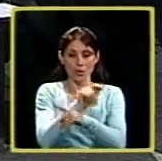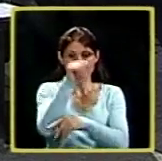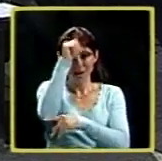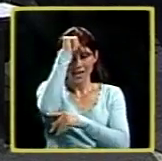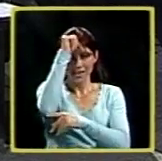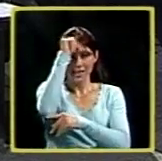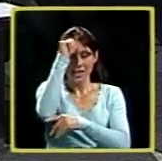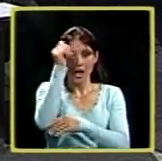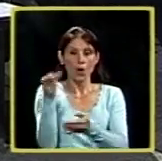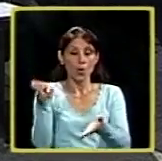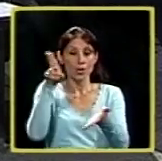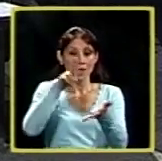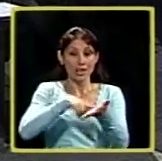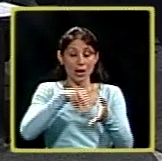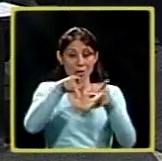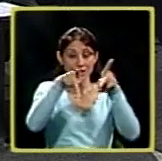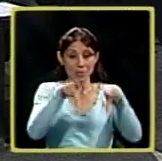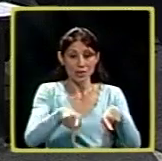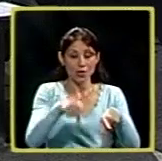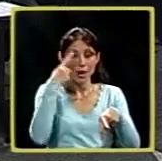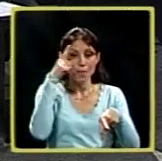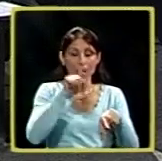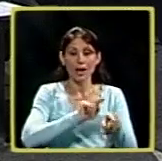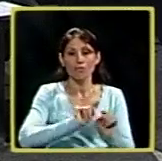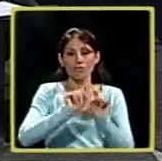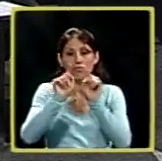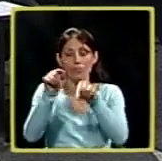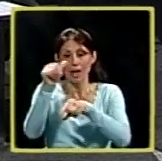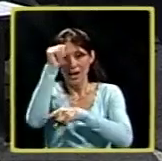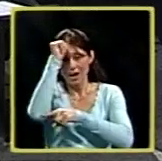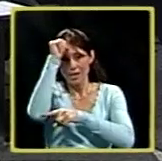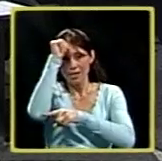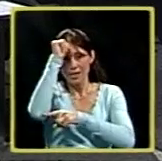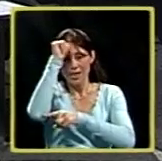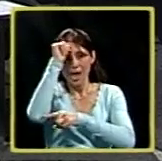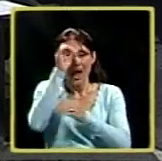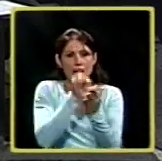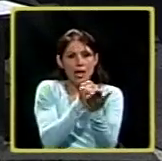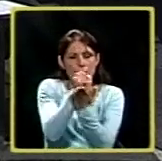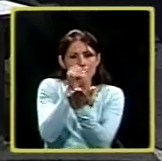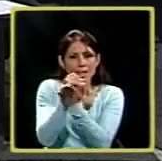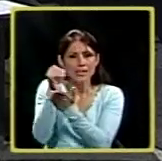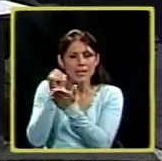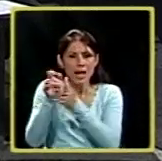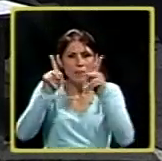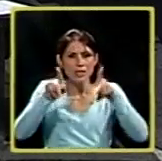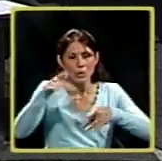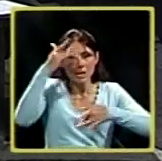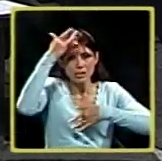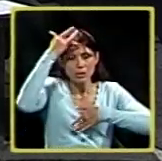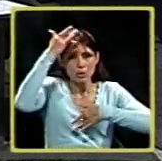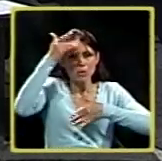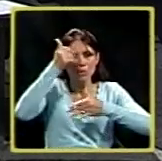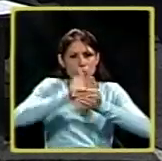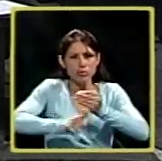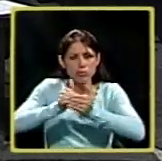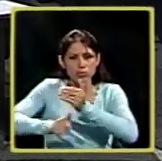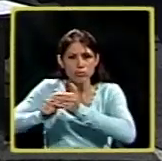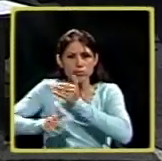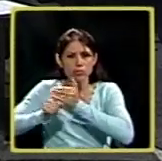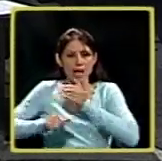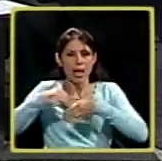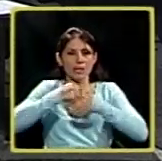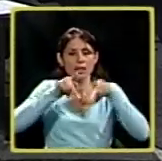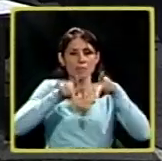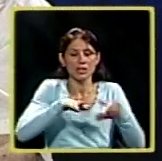contrataron para que fuera a la India a investigar una diarrea mortal periódica que aparecía en